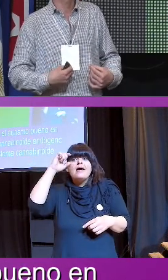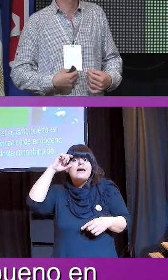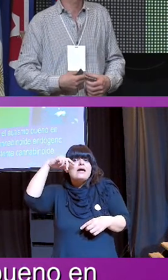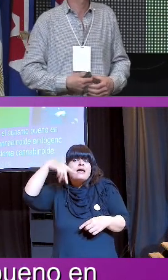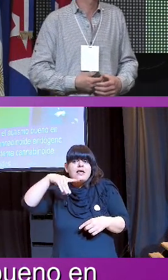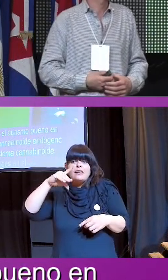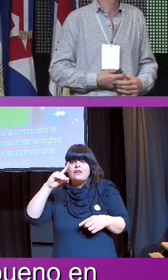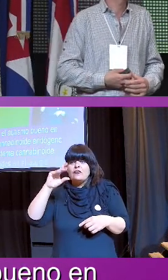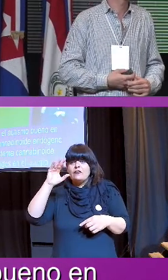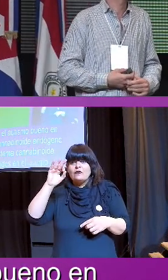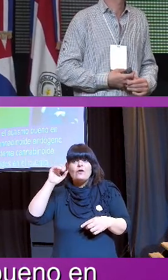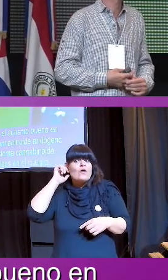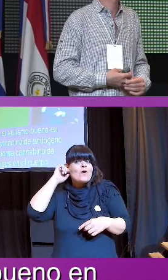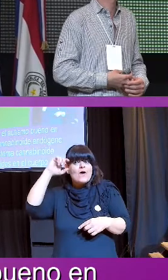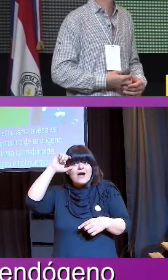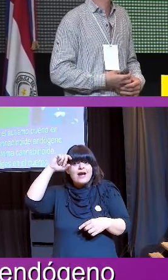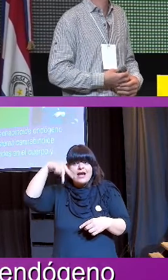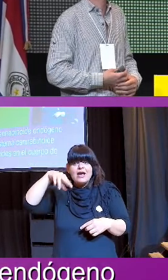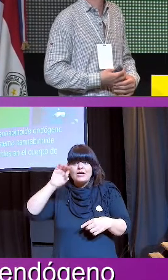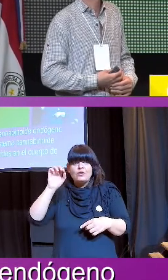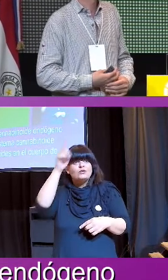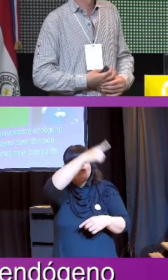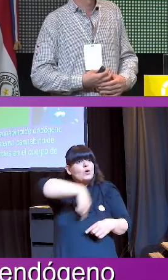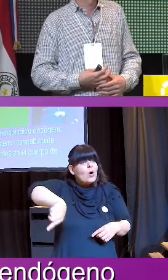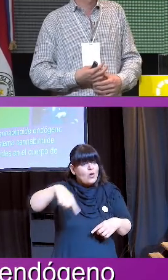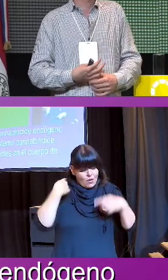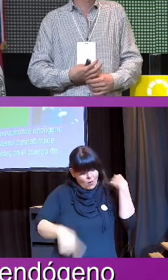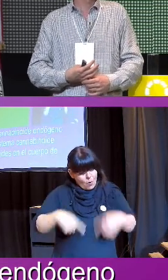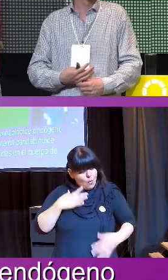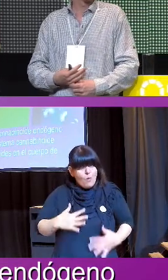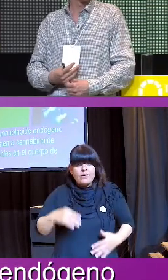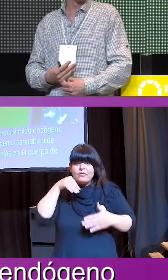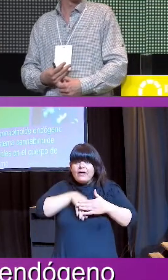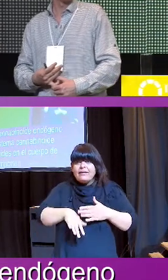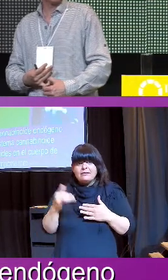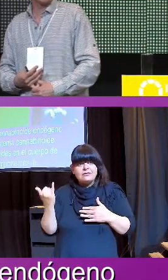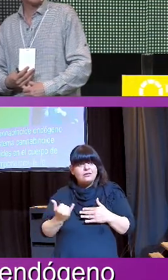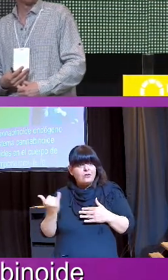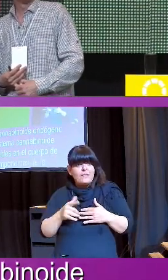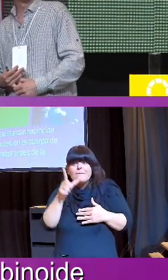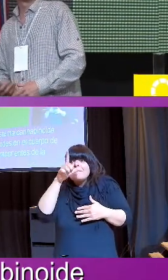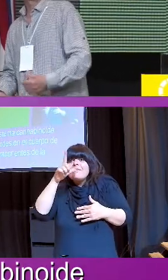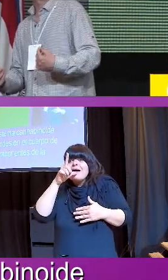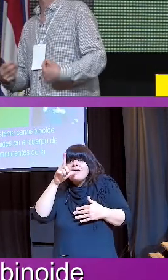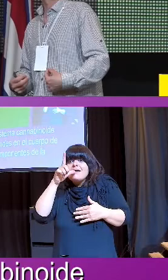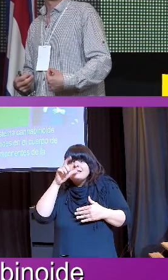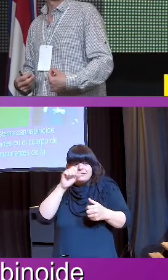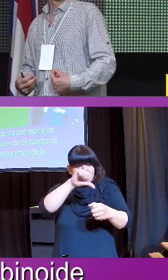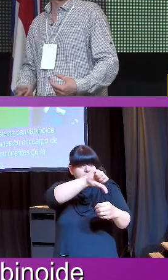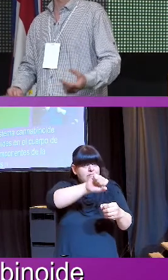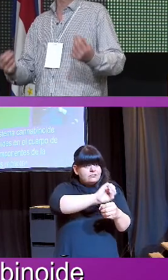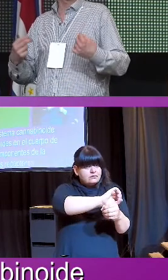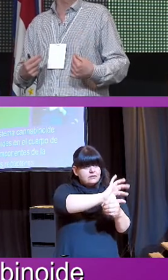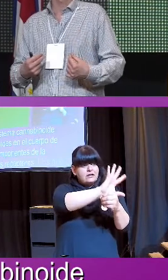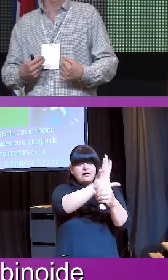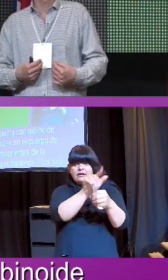cannabinoides en el cuerpo, ¿sí? Sustancias muy parecidas a los componentes de la marihuana, pero por eso tenemos receptores